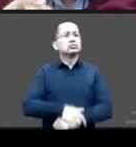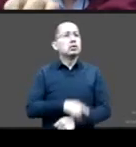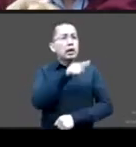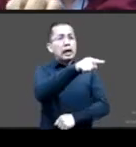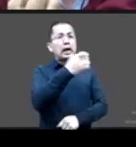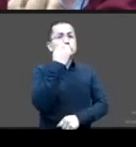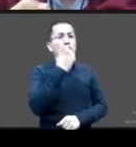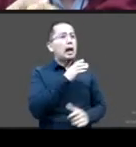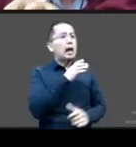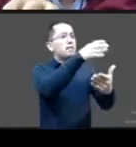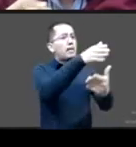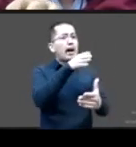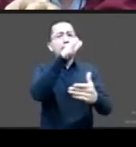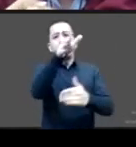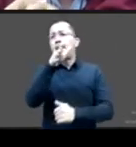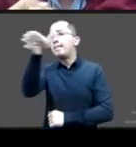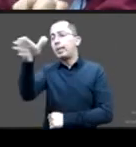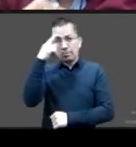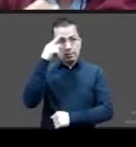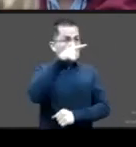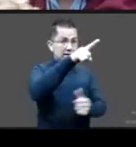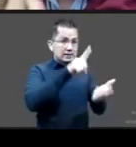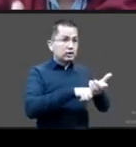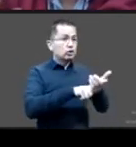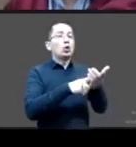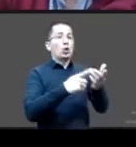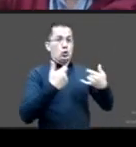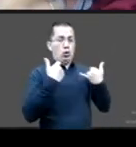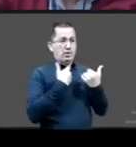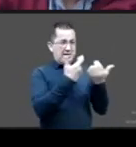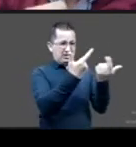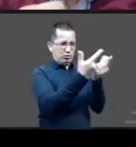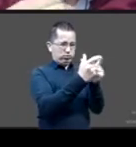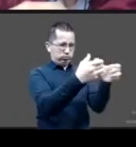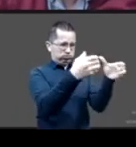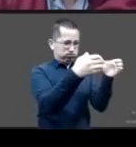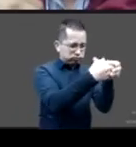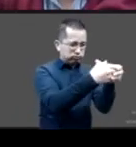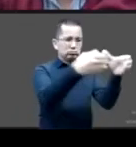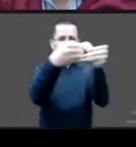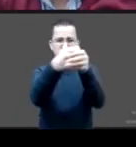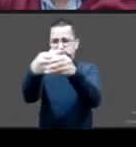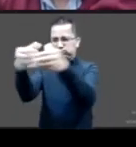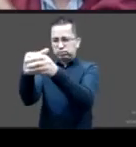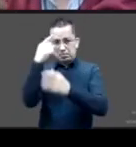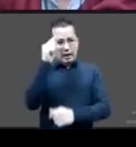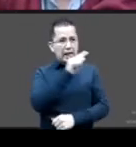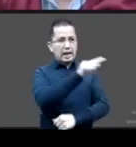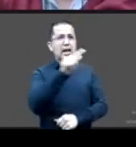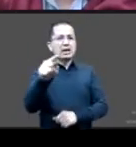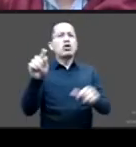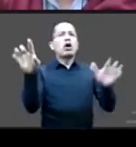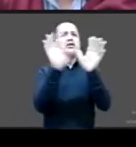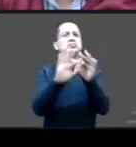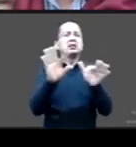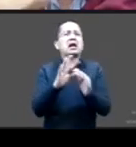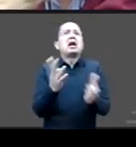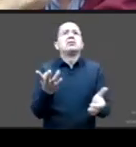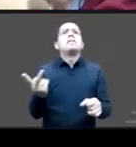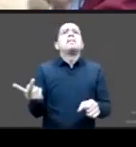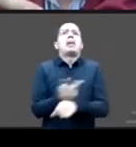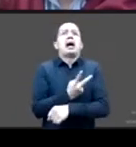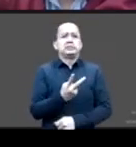investigación participativa sobre la verdad de los conflictos cotidianos y los conflictos del territorio y los conflictos del país.